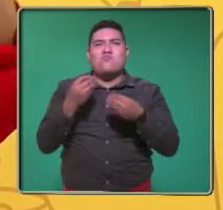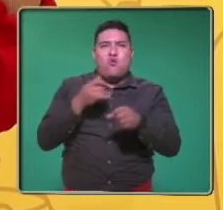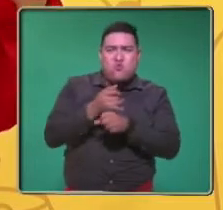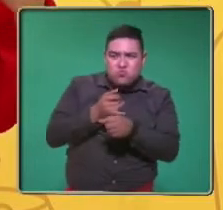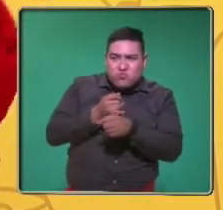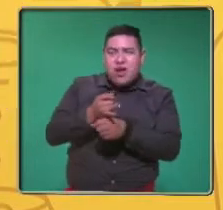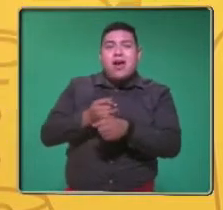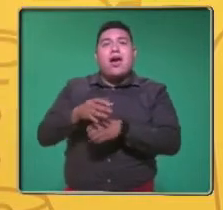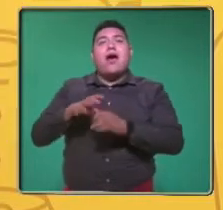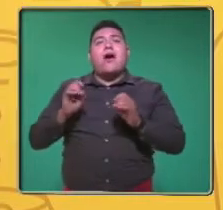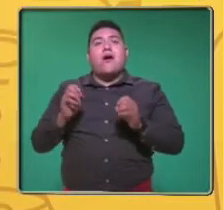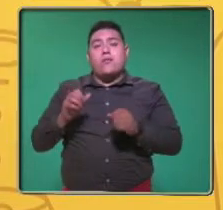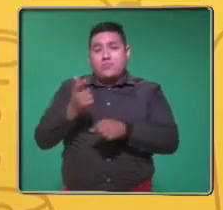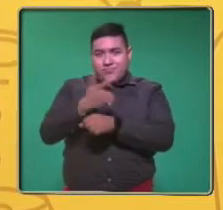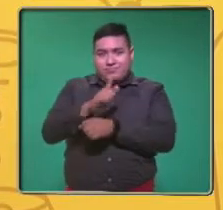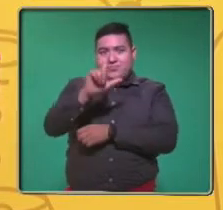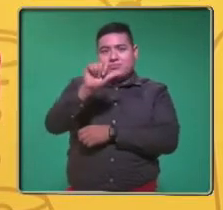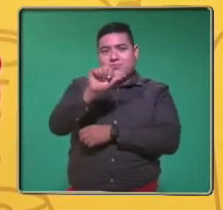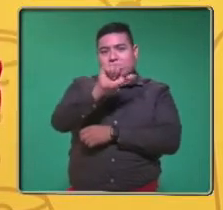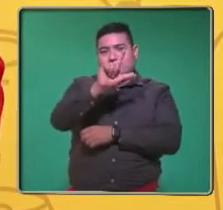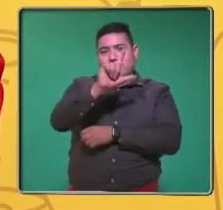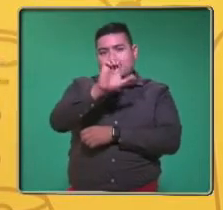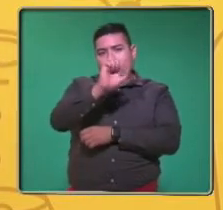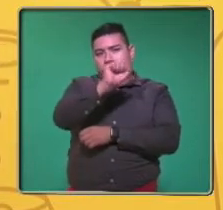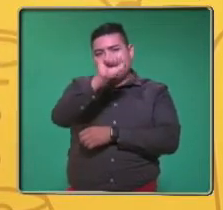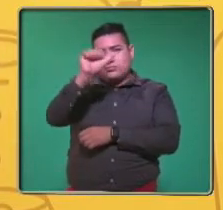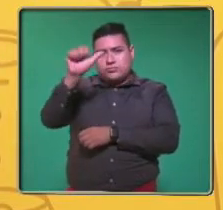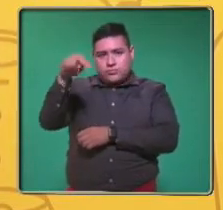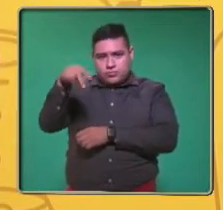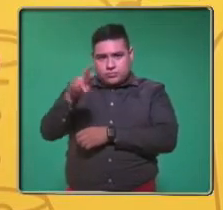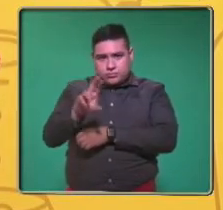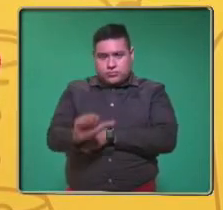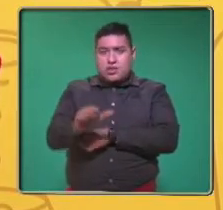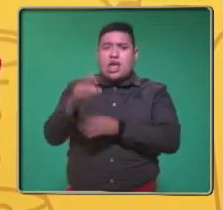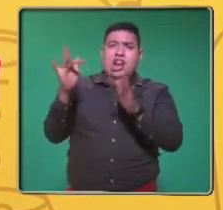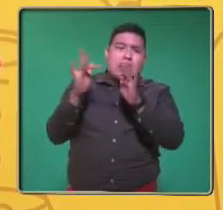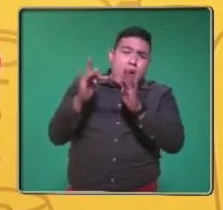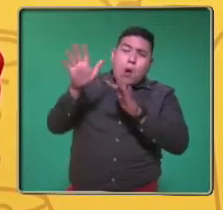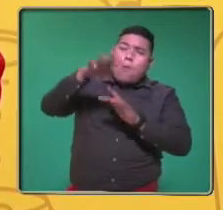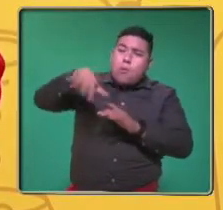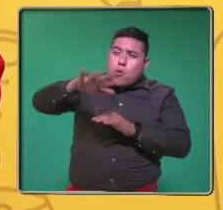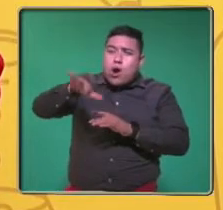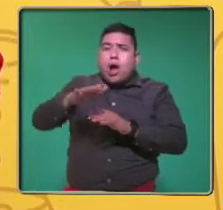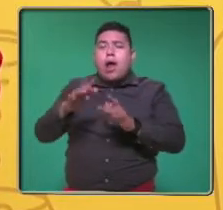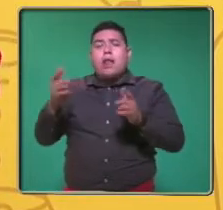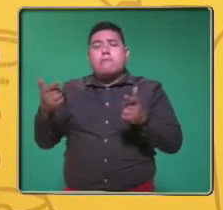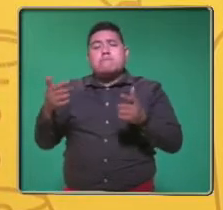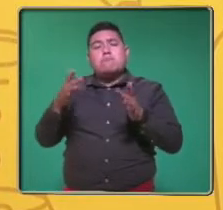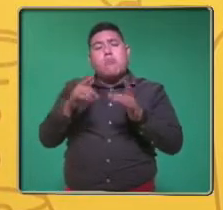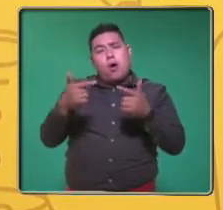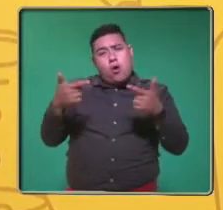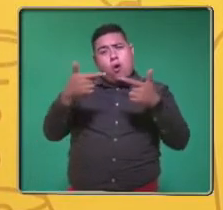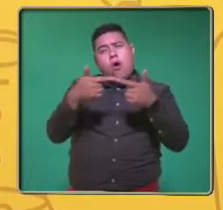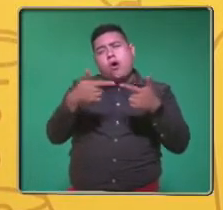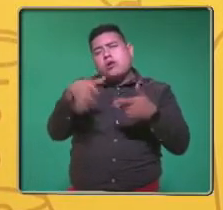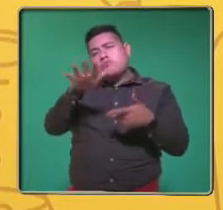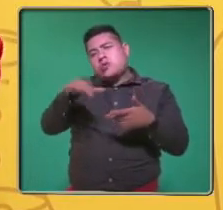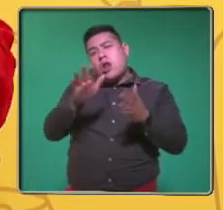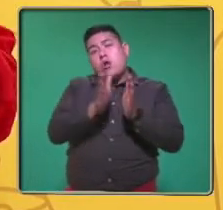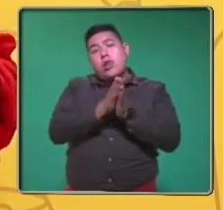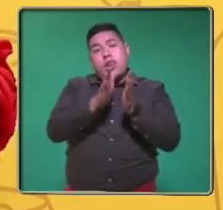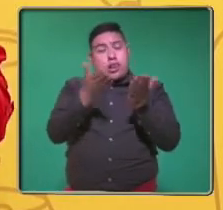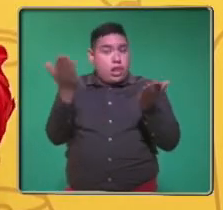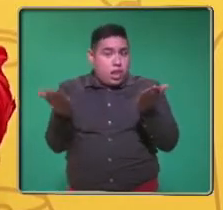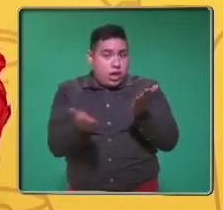Entonces, la licenciada Alessandra ahorita nos comentaba, pues, checarlo en el internet, checarlo en la web, en los libros, con